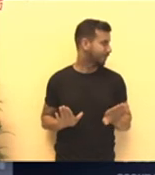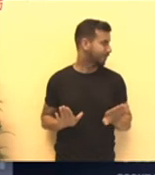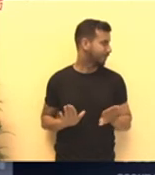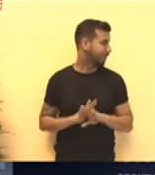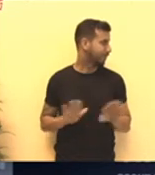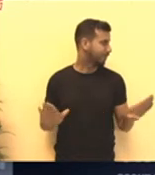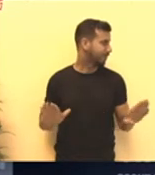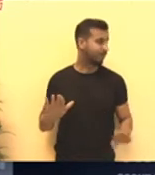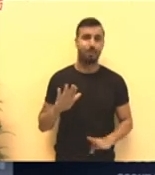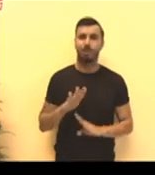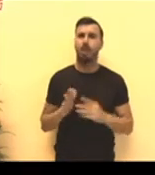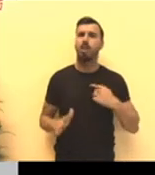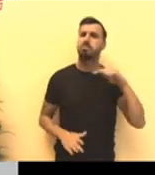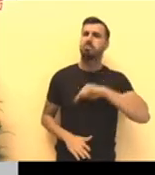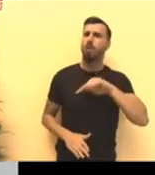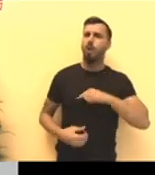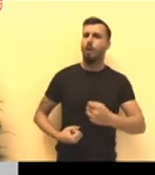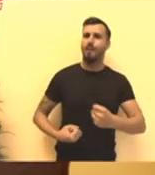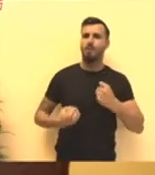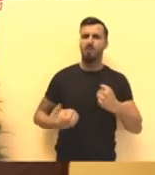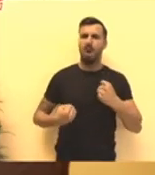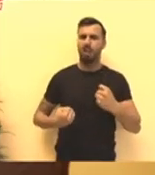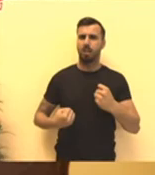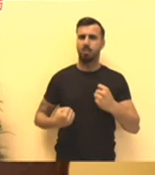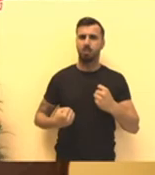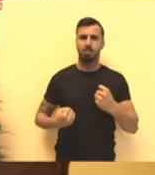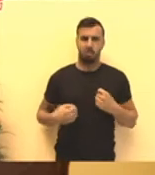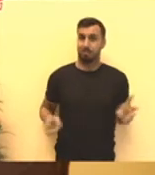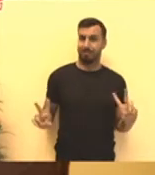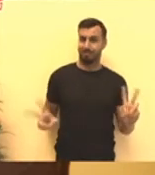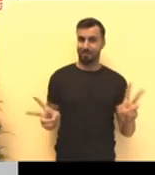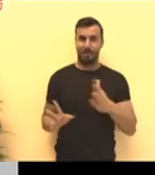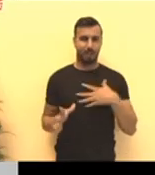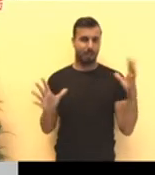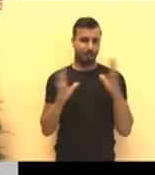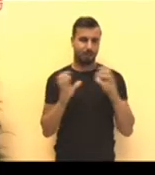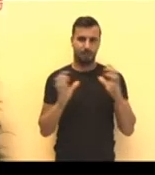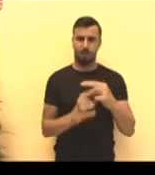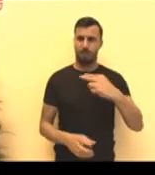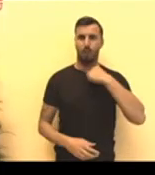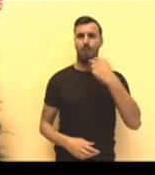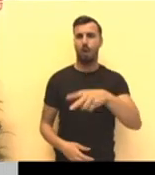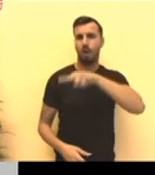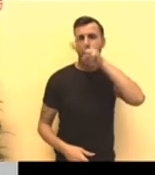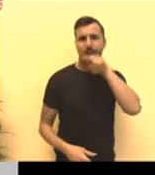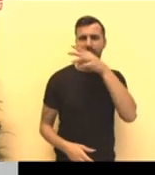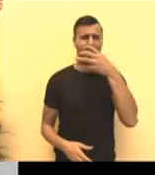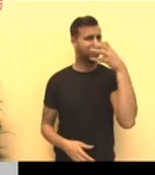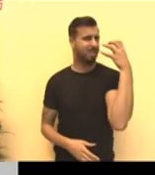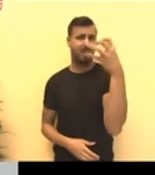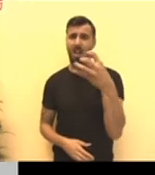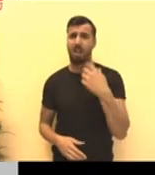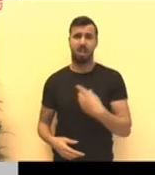Me siento fuerte y con más energía y tengo ganas de hablar, gritar, contar lo que me está